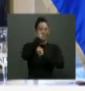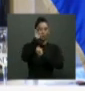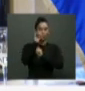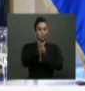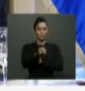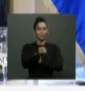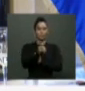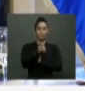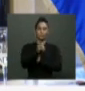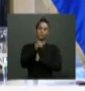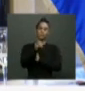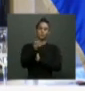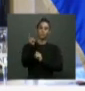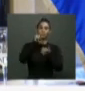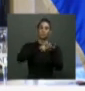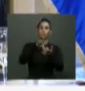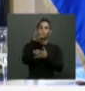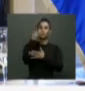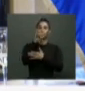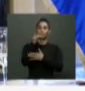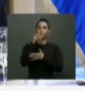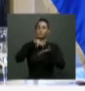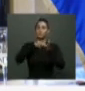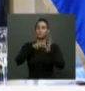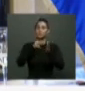están bien puestas